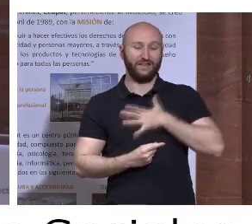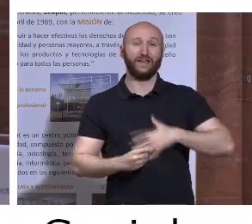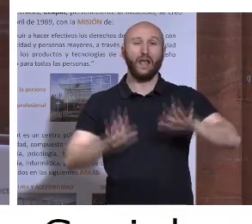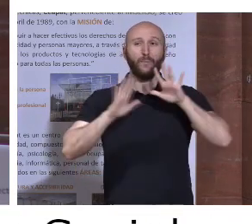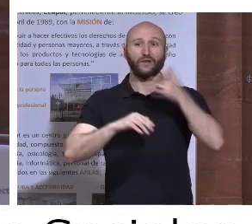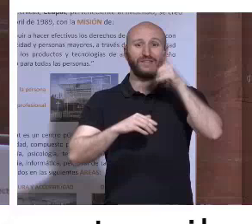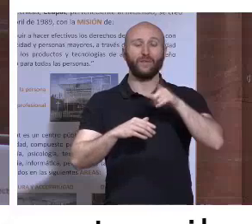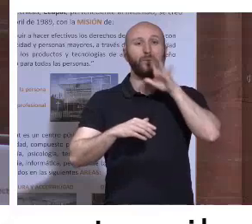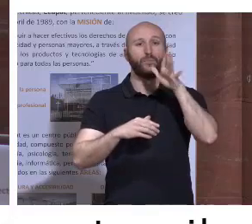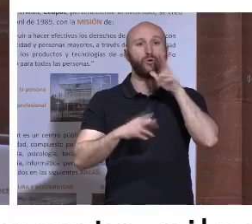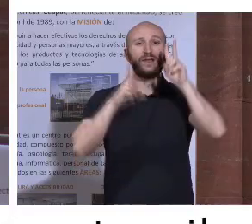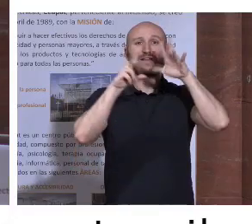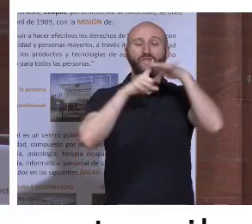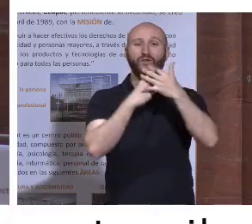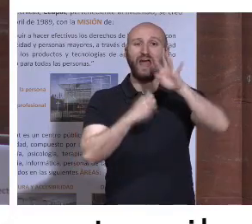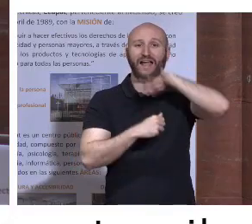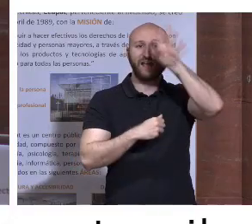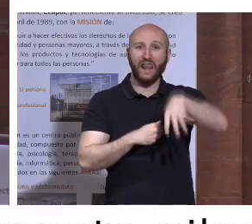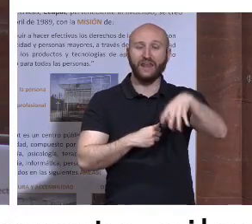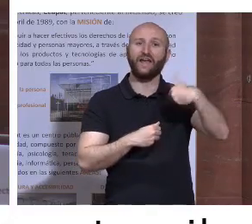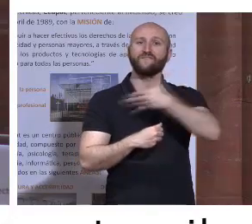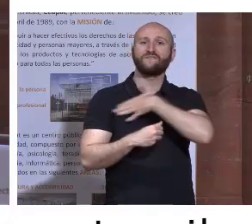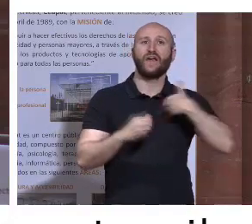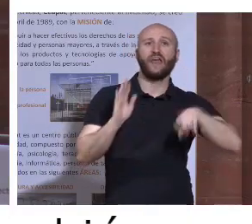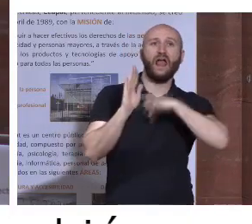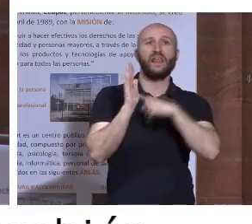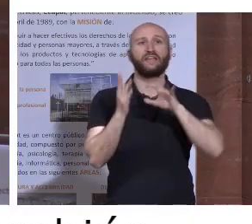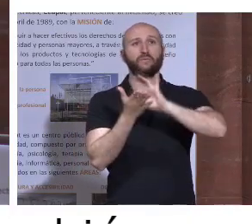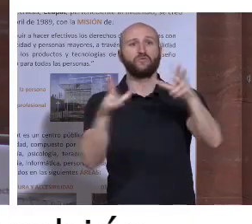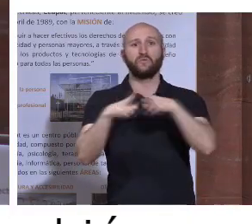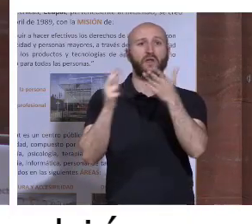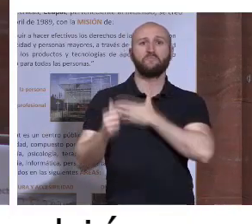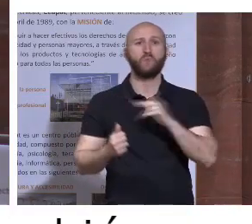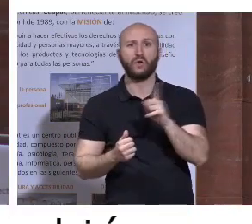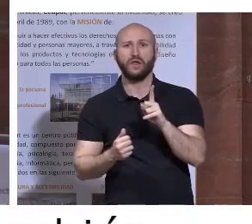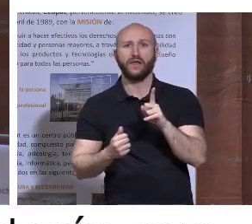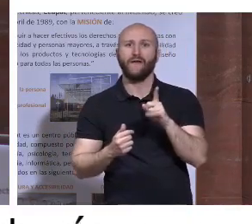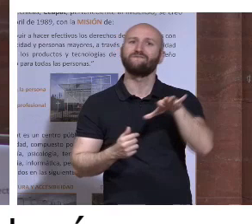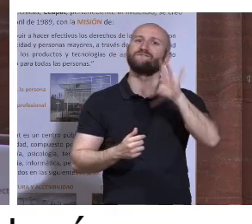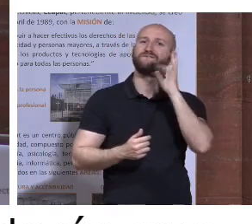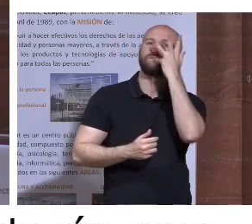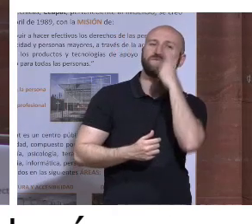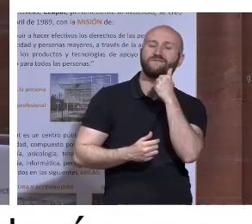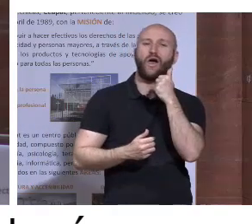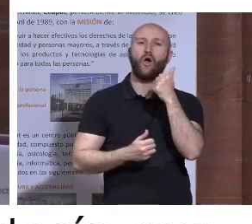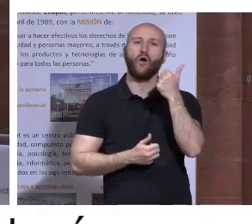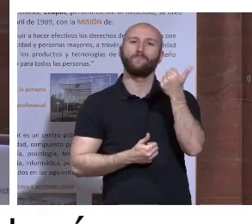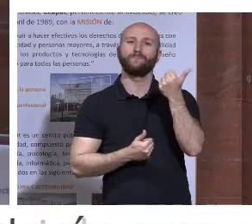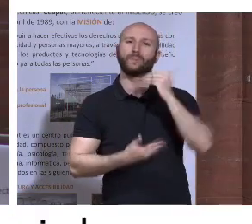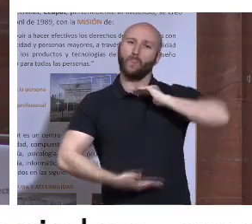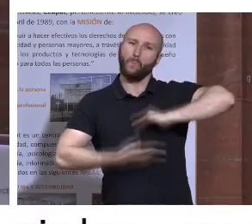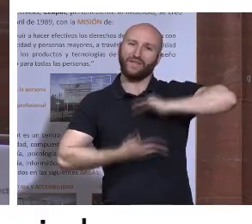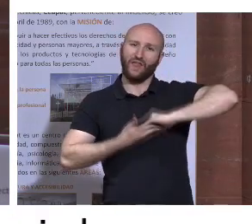el nacionalismo catalán ya decía que no quería una ley de servicios sociales, que quería que esa competencia pasara ya a